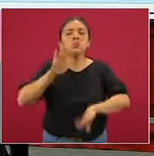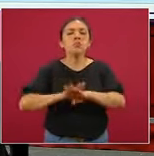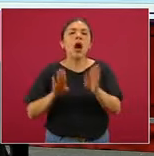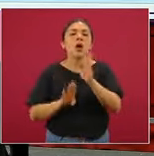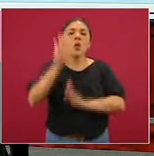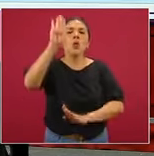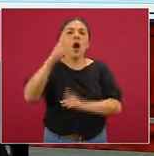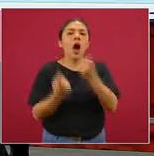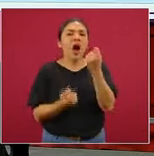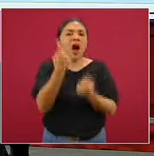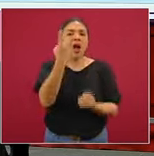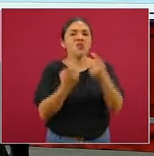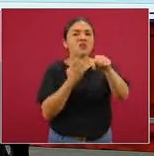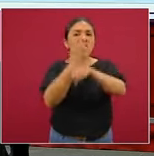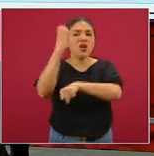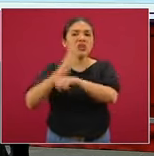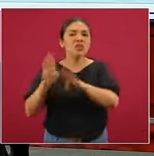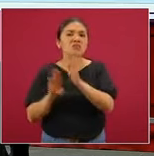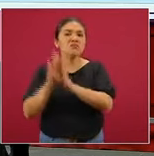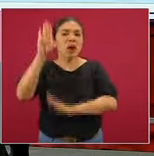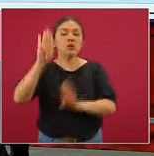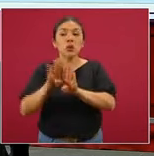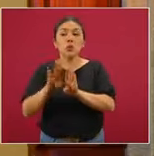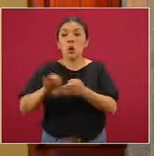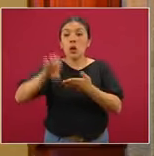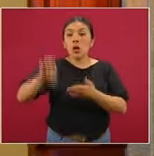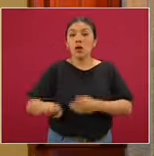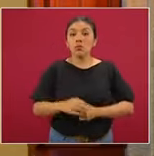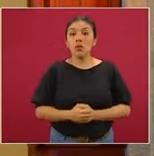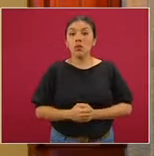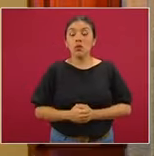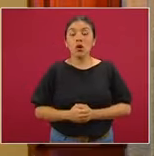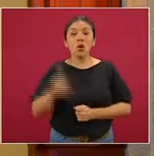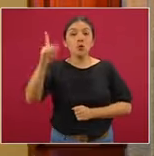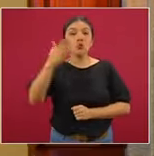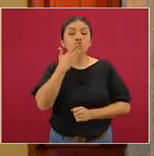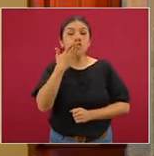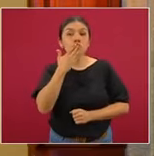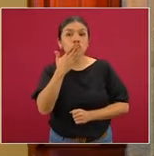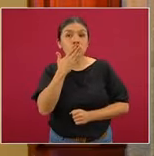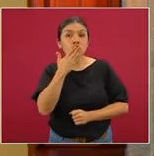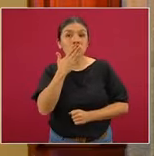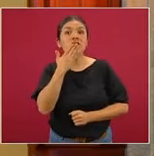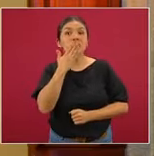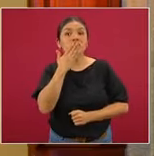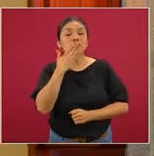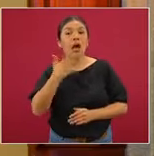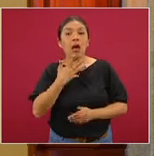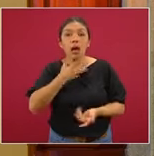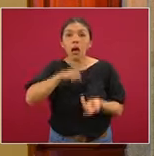que otros. Aquí claramente destaca, por ejemplo, el estado de Sonora, quien ha